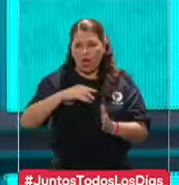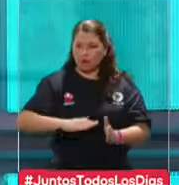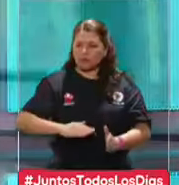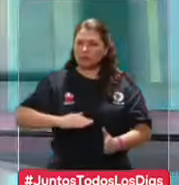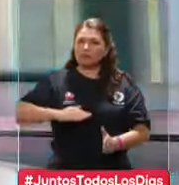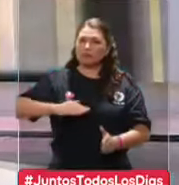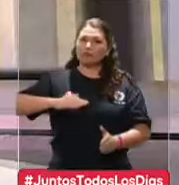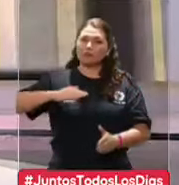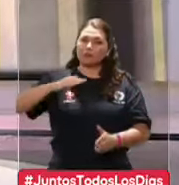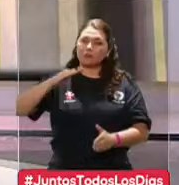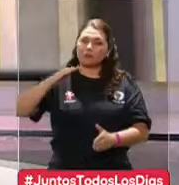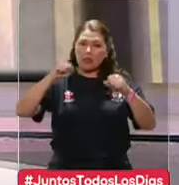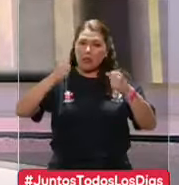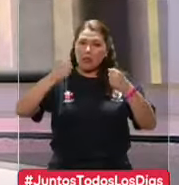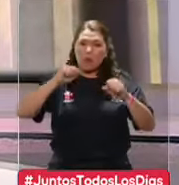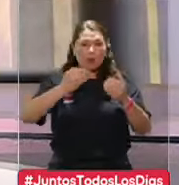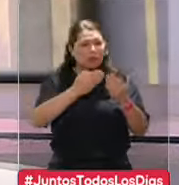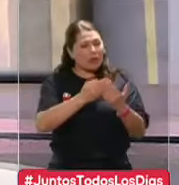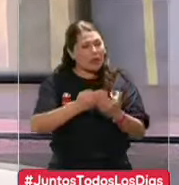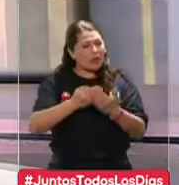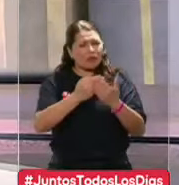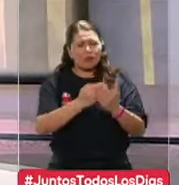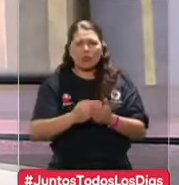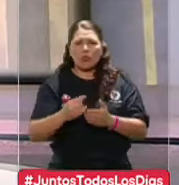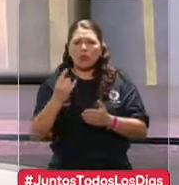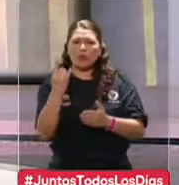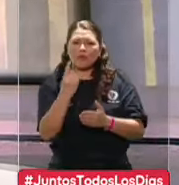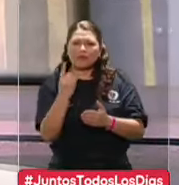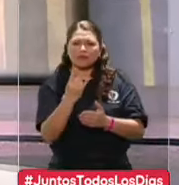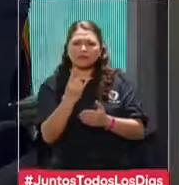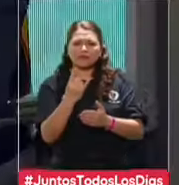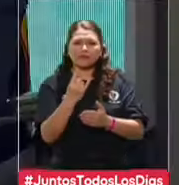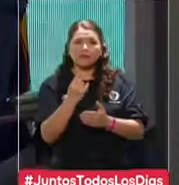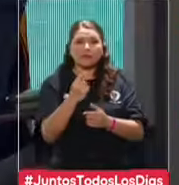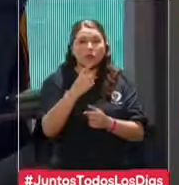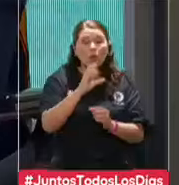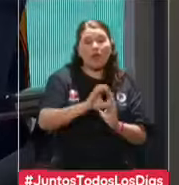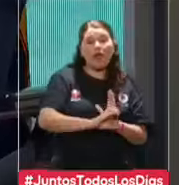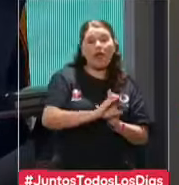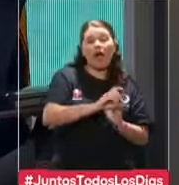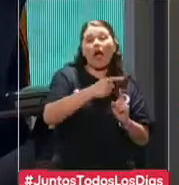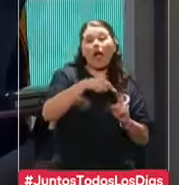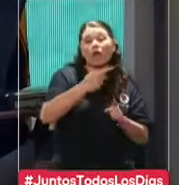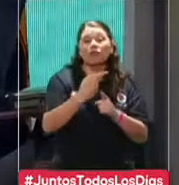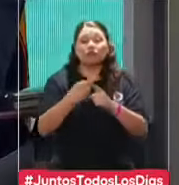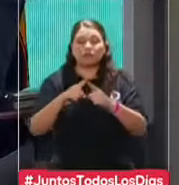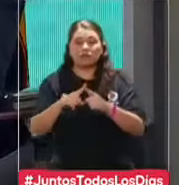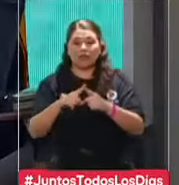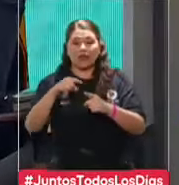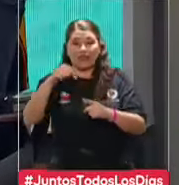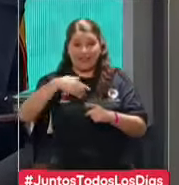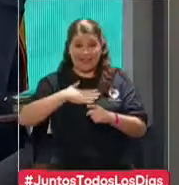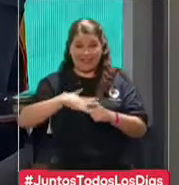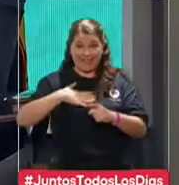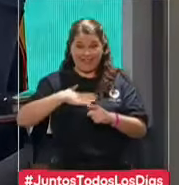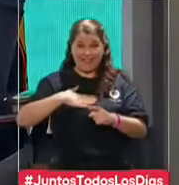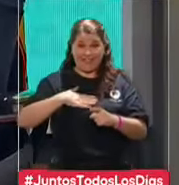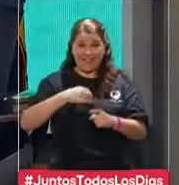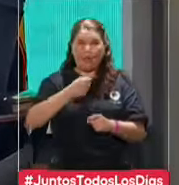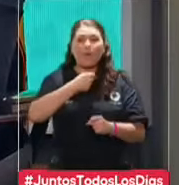deportes, estudió en una carrera que decidió cambiar por otra. Hoy quiere ser periodista deportiva del